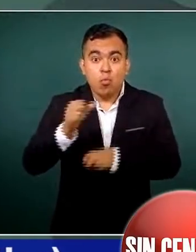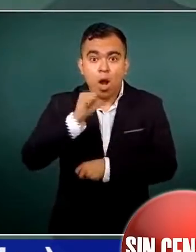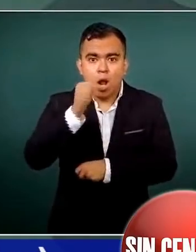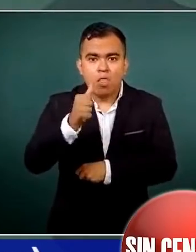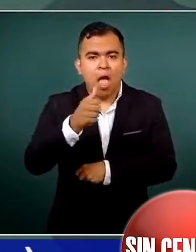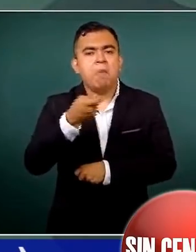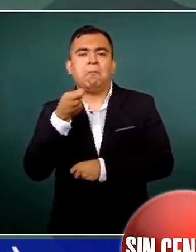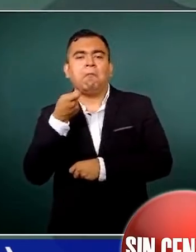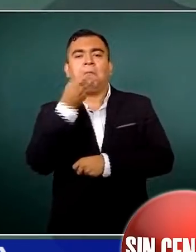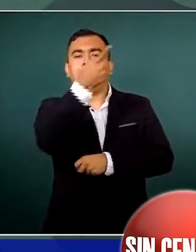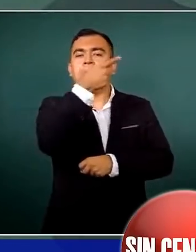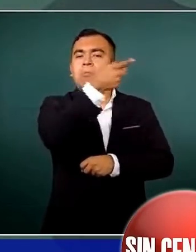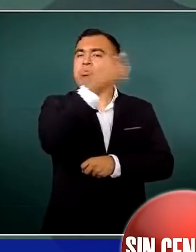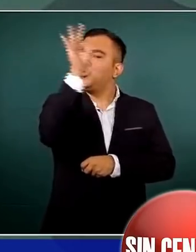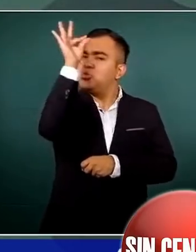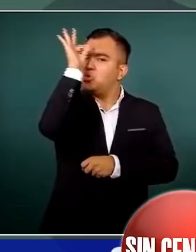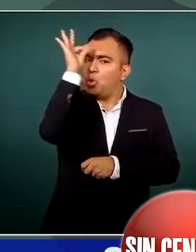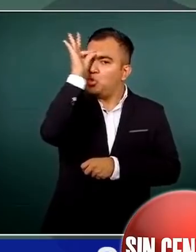tonto.